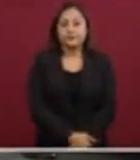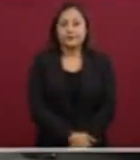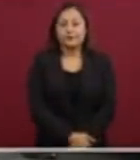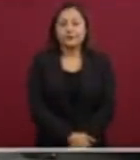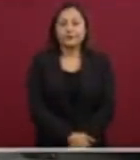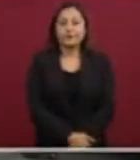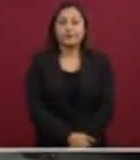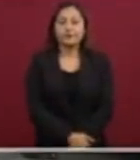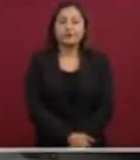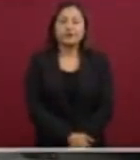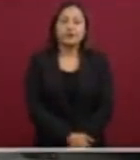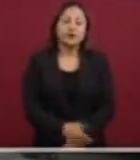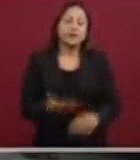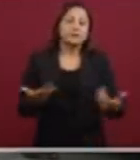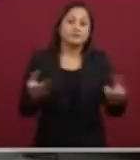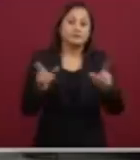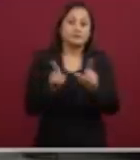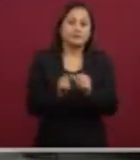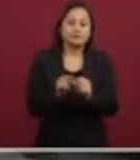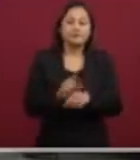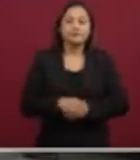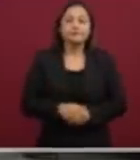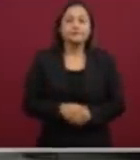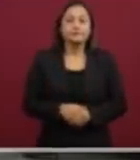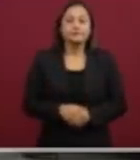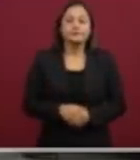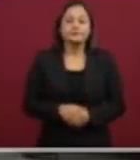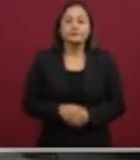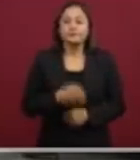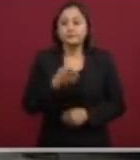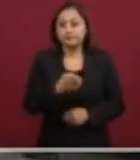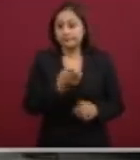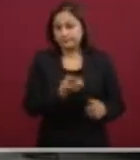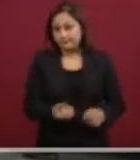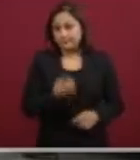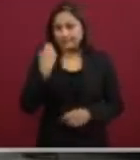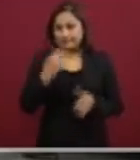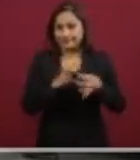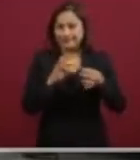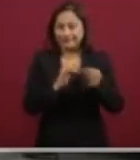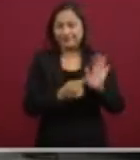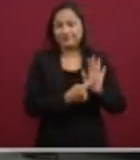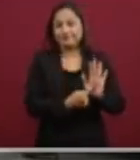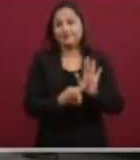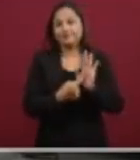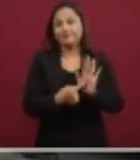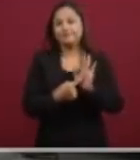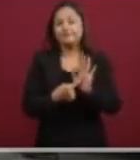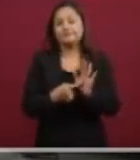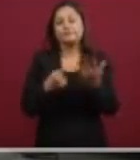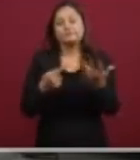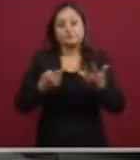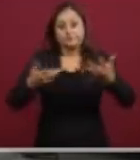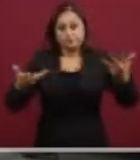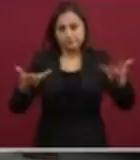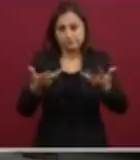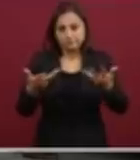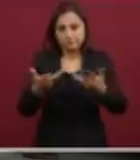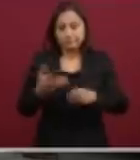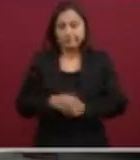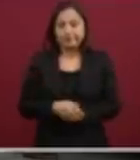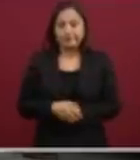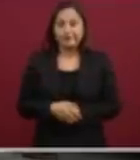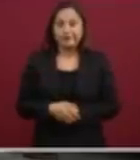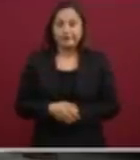Bueno, pues esto es lo que se está haciendo. El propósito, pues,